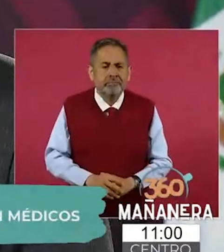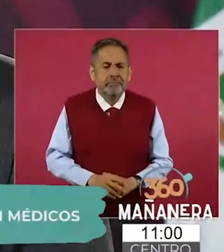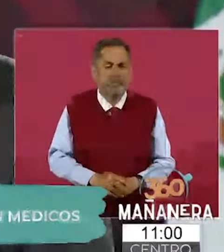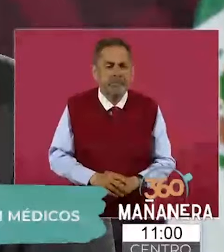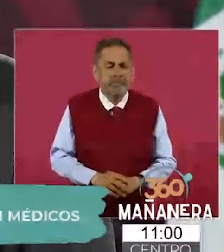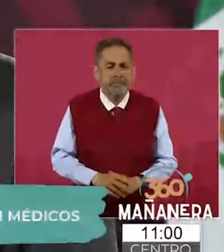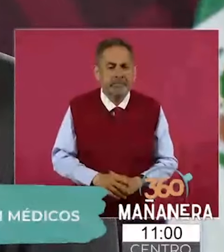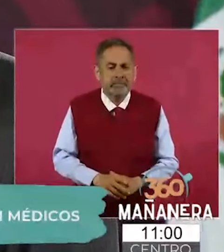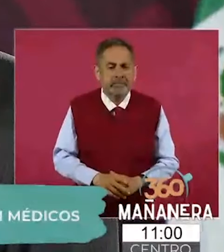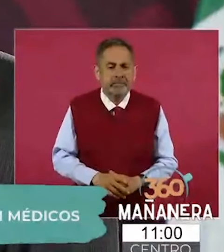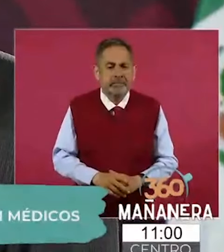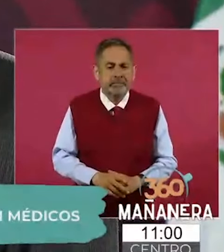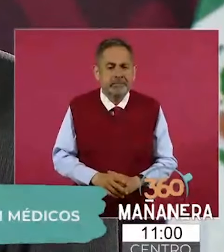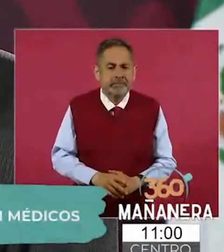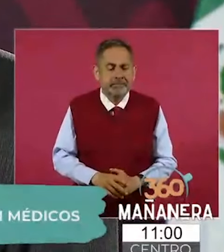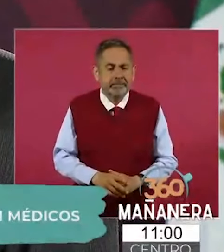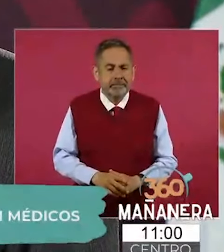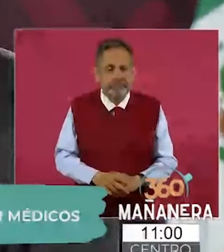ellos deben de